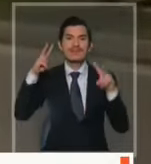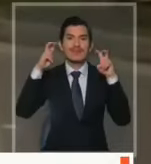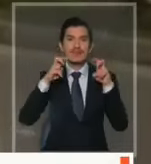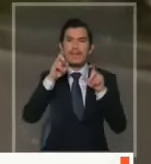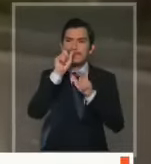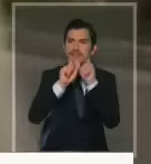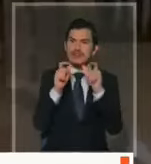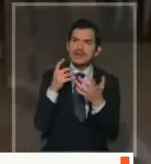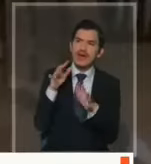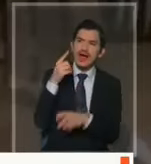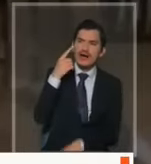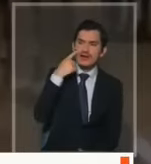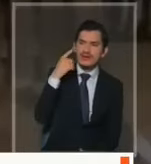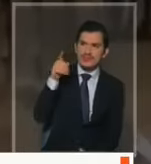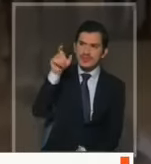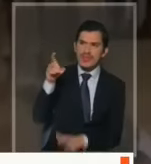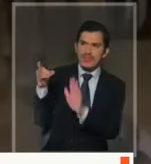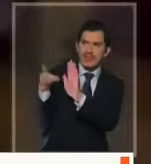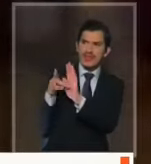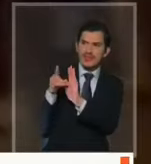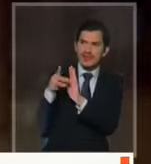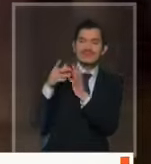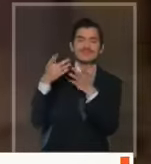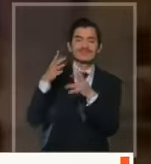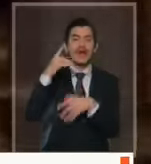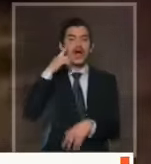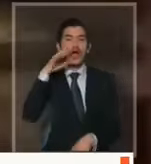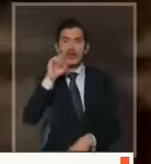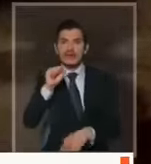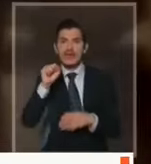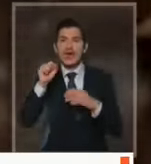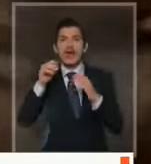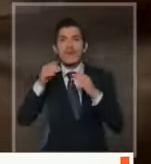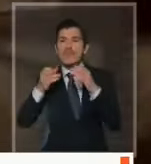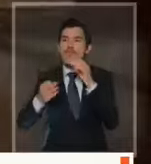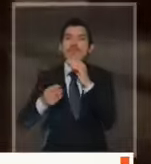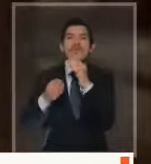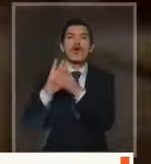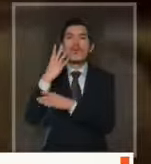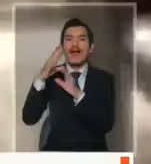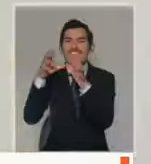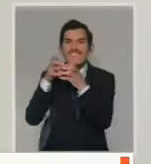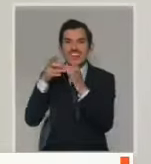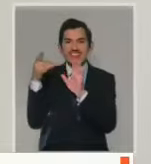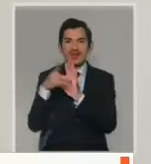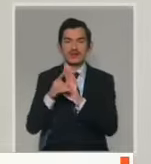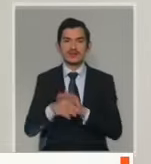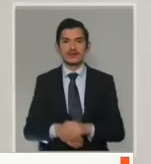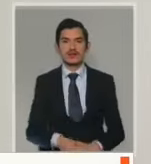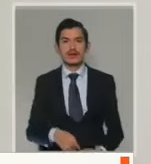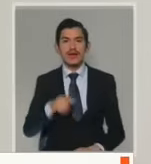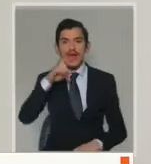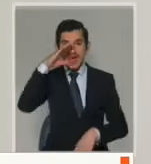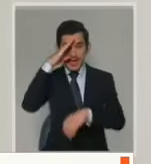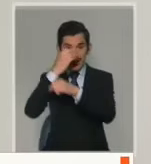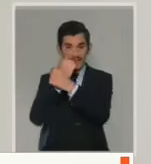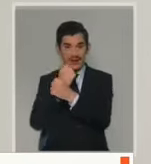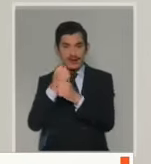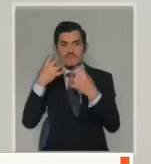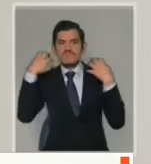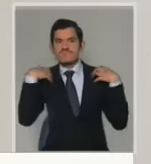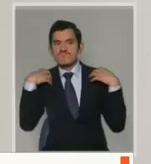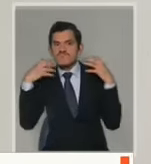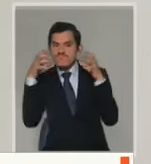se dedicaban a cometer delitos fue clave para echar a andar su propia banda criminal. Se encarga de buscar brazo operativo